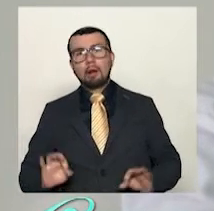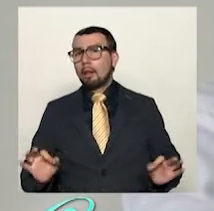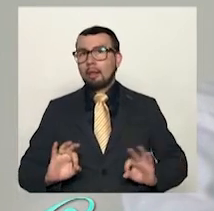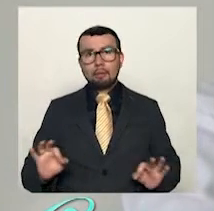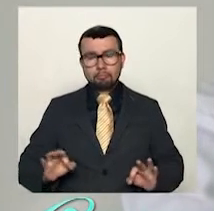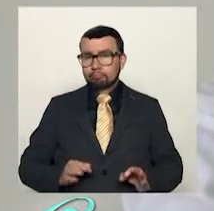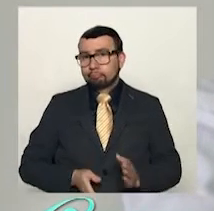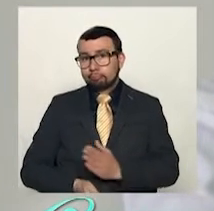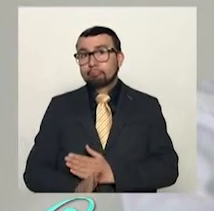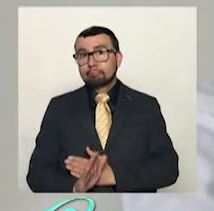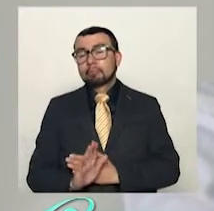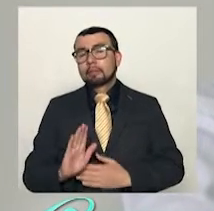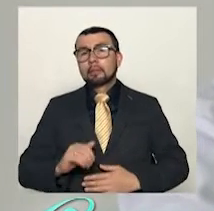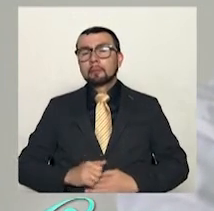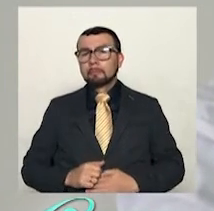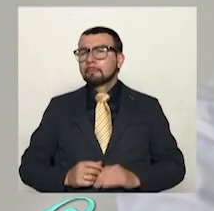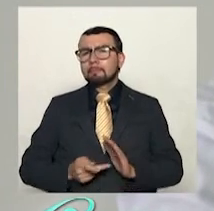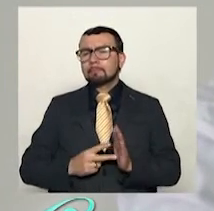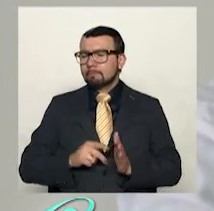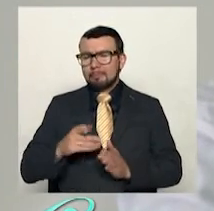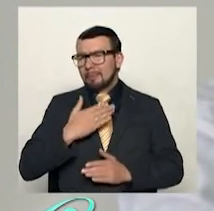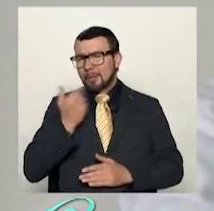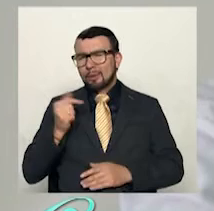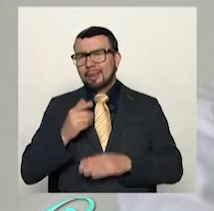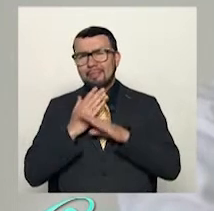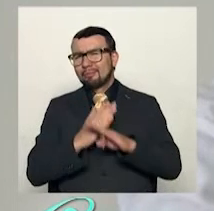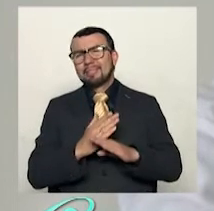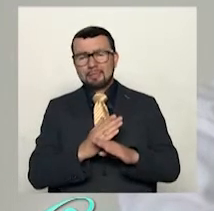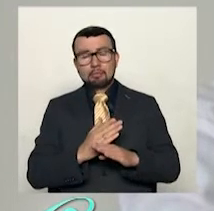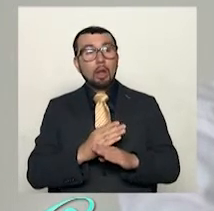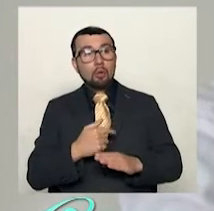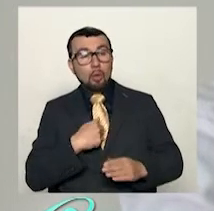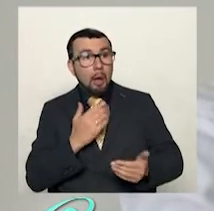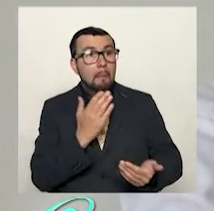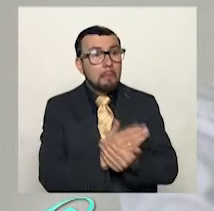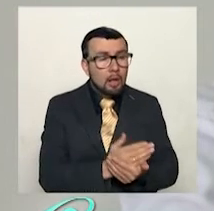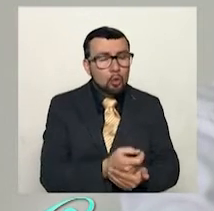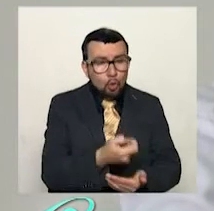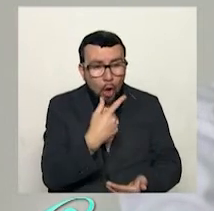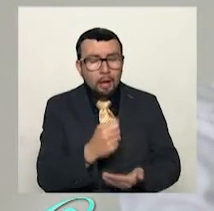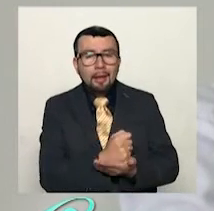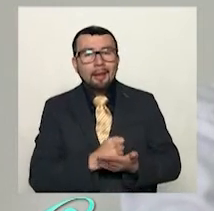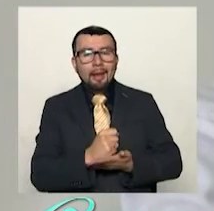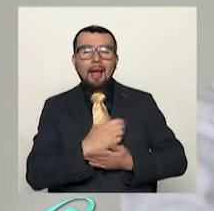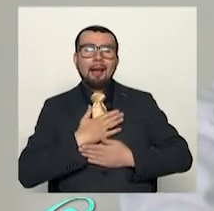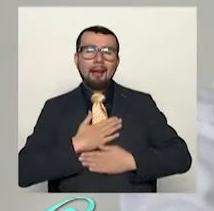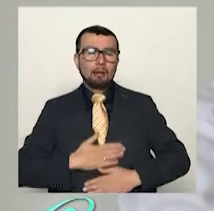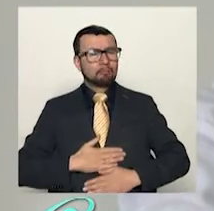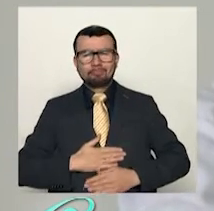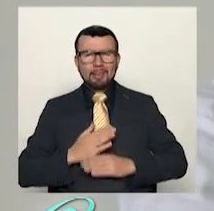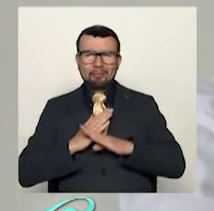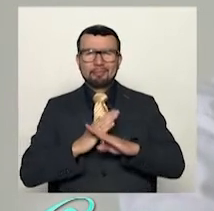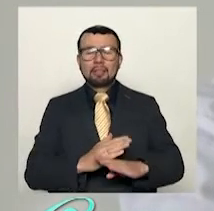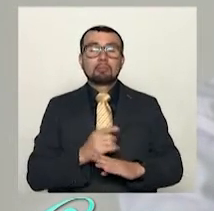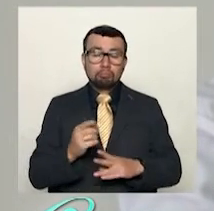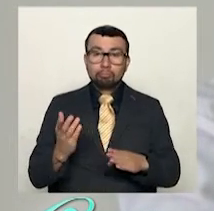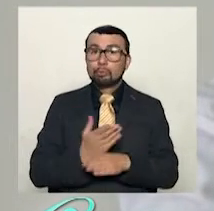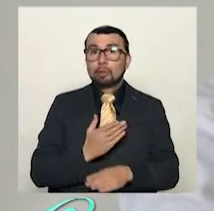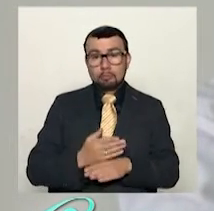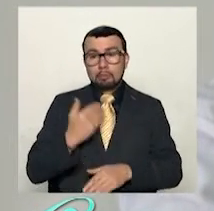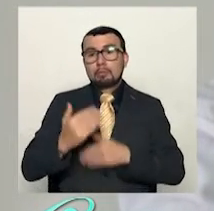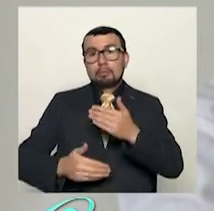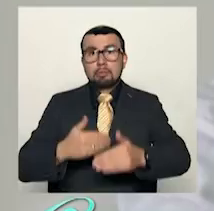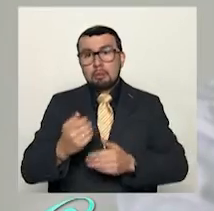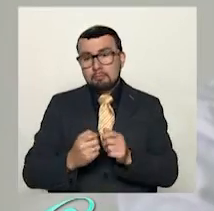Entonces realmente es mejor evitar pues como ese tipo de tratamientos sin tener una clara causa de lo que me está pasando